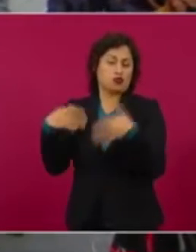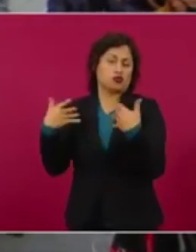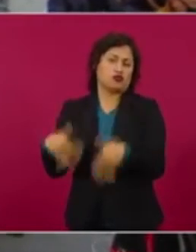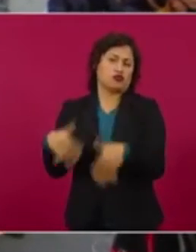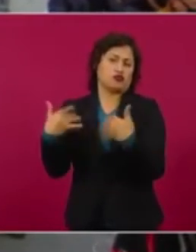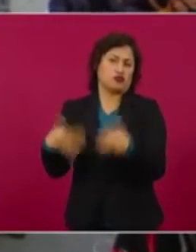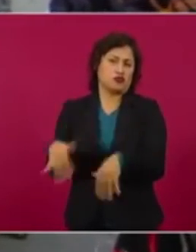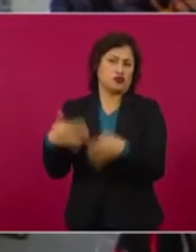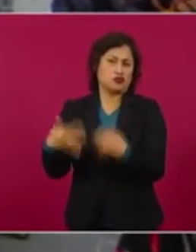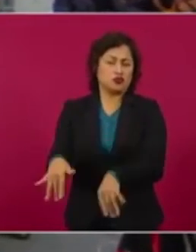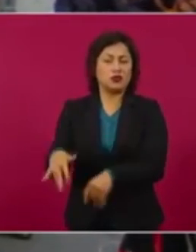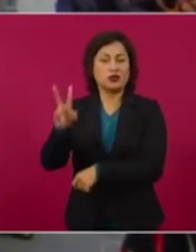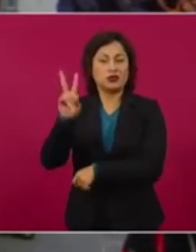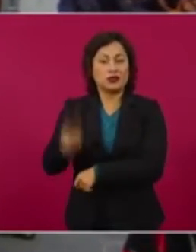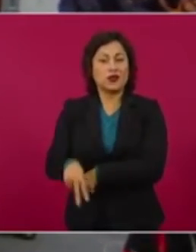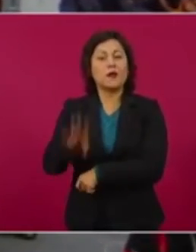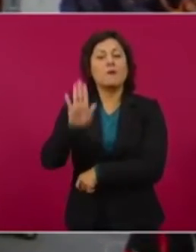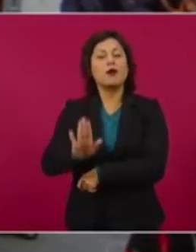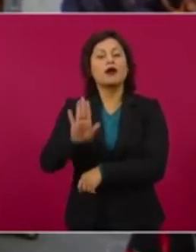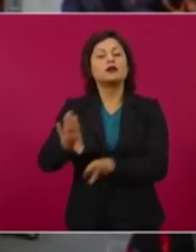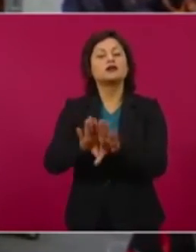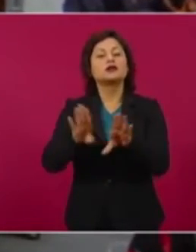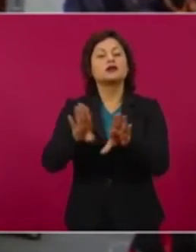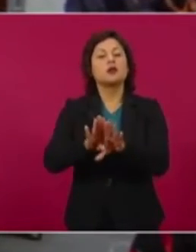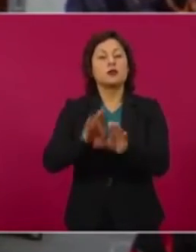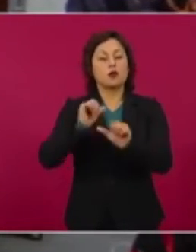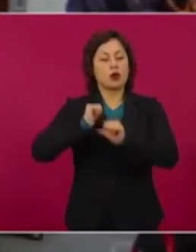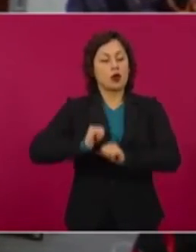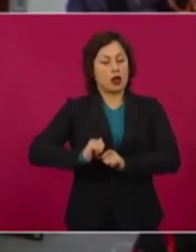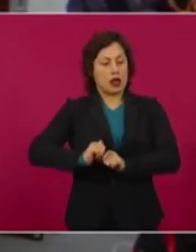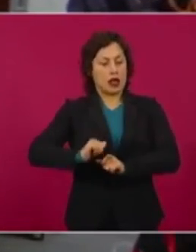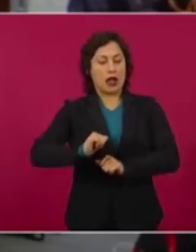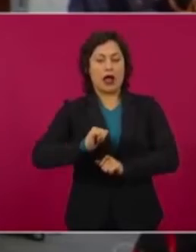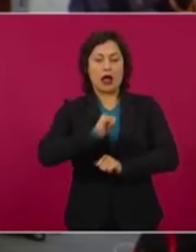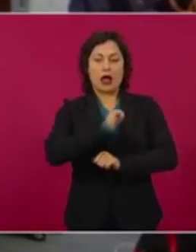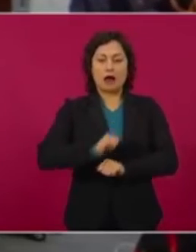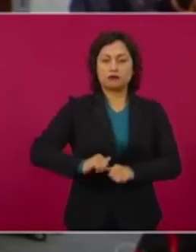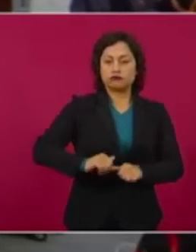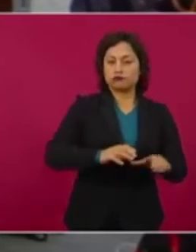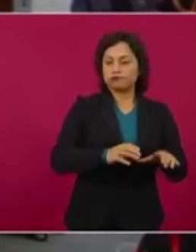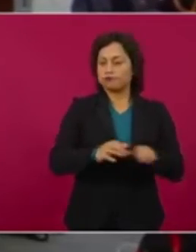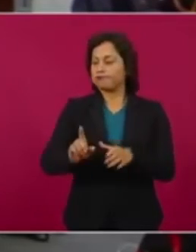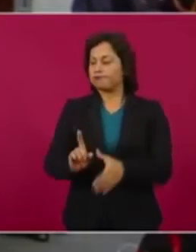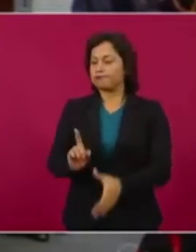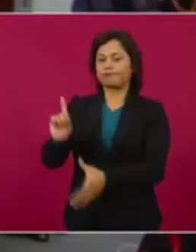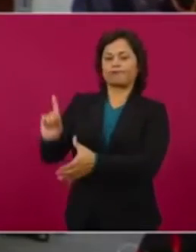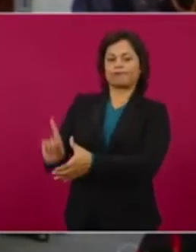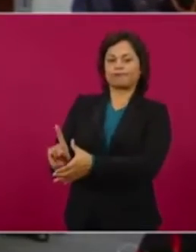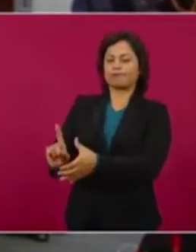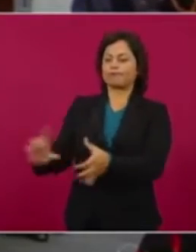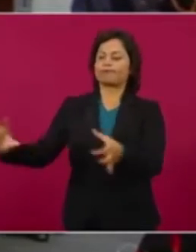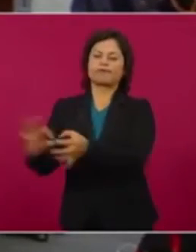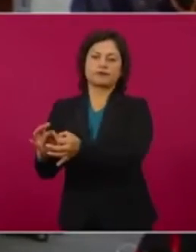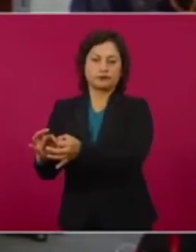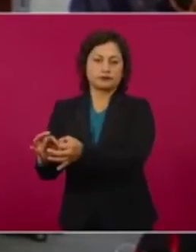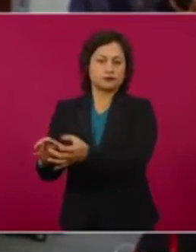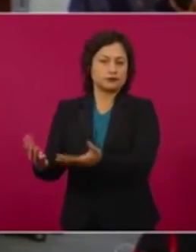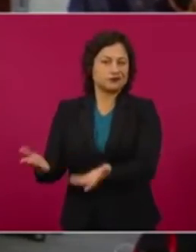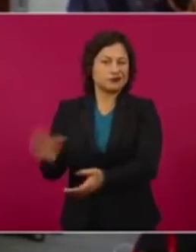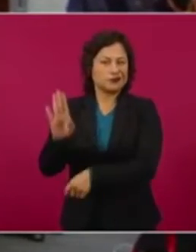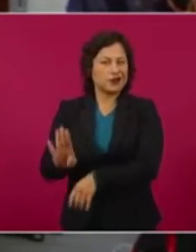que ya llega con la línea de estar con ellos y empezar a trabajar con esta red.